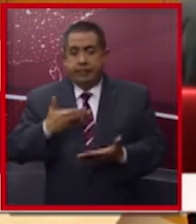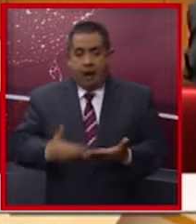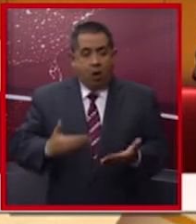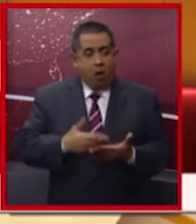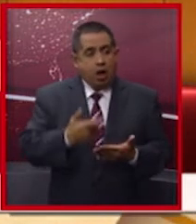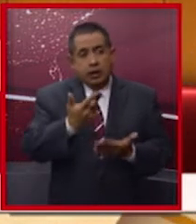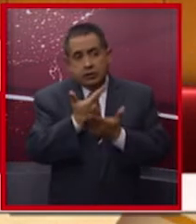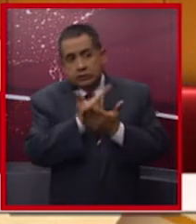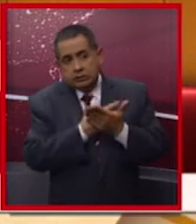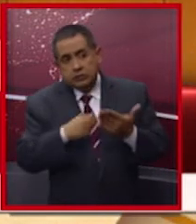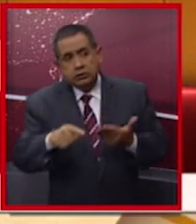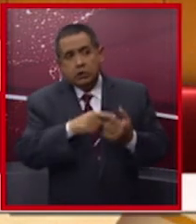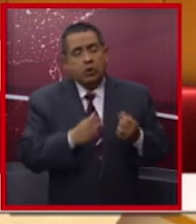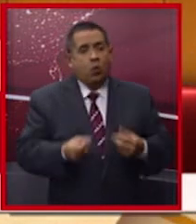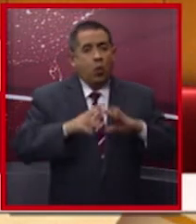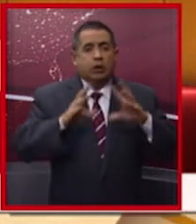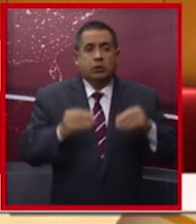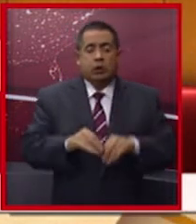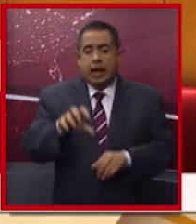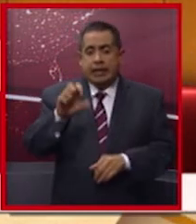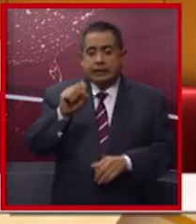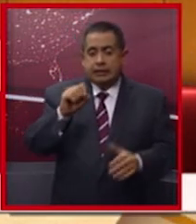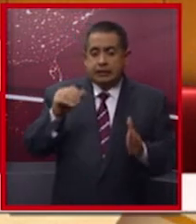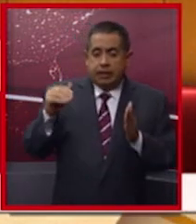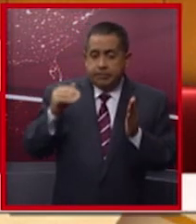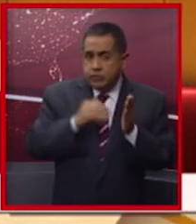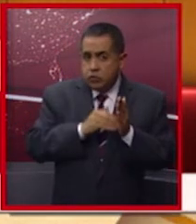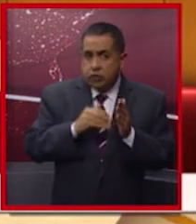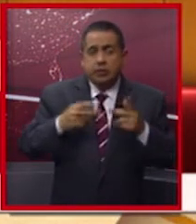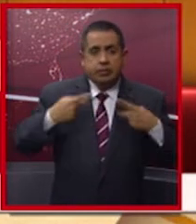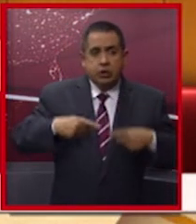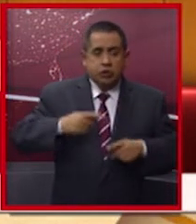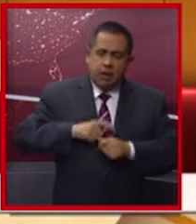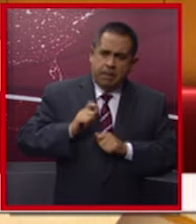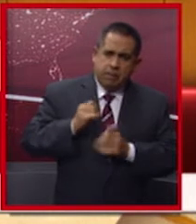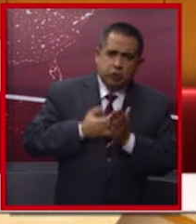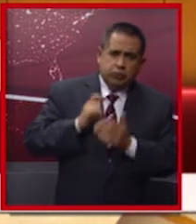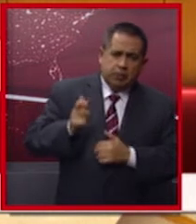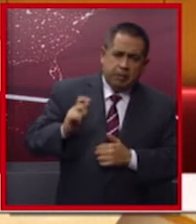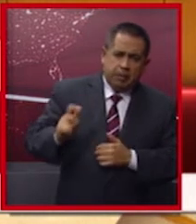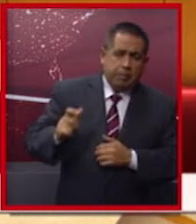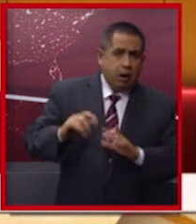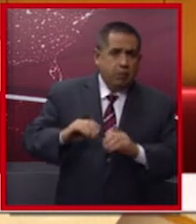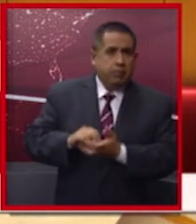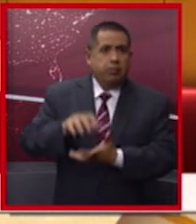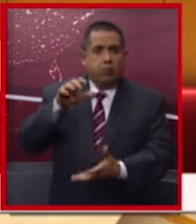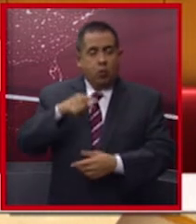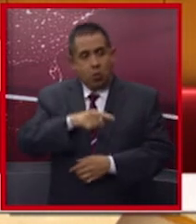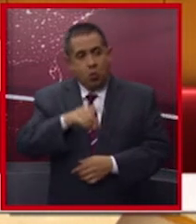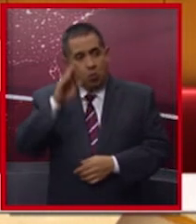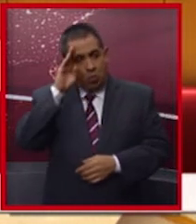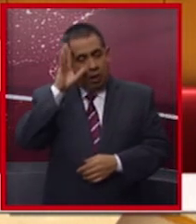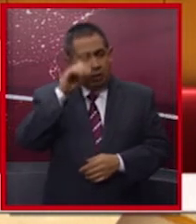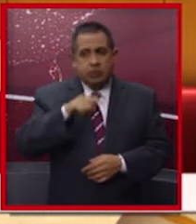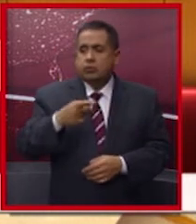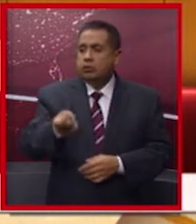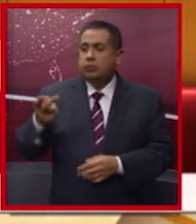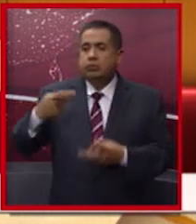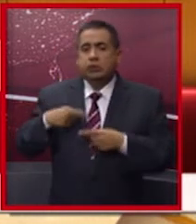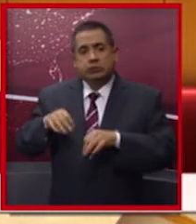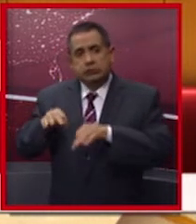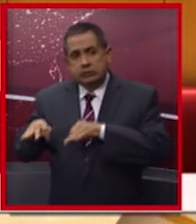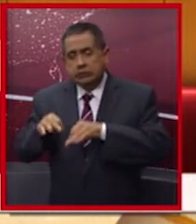está conformado por más de 60 millones de contribuyentes. El número de contribuyentes es mayor que la